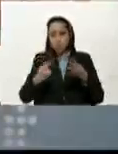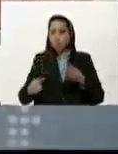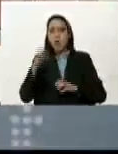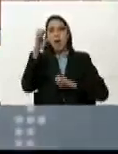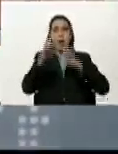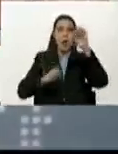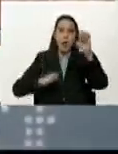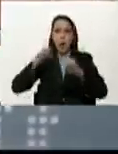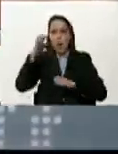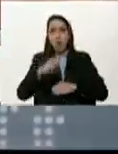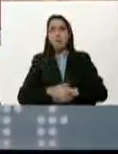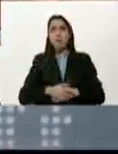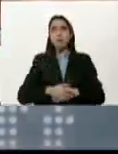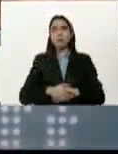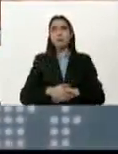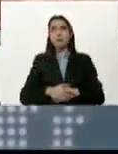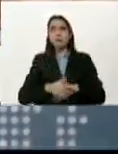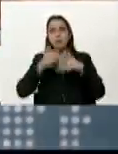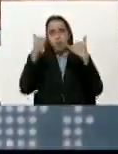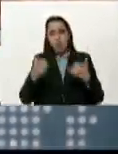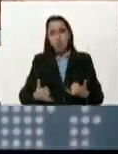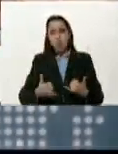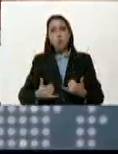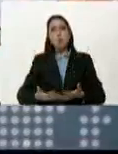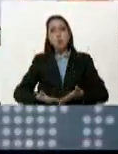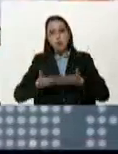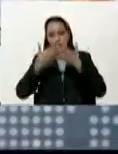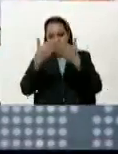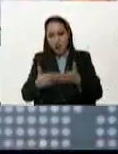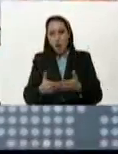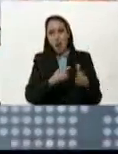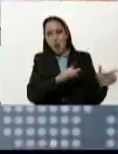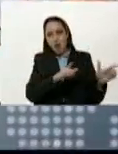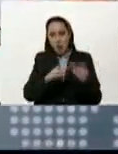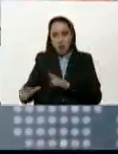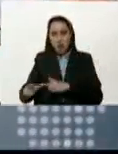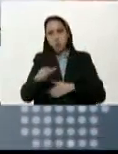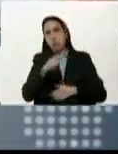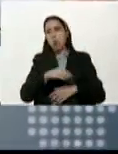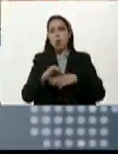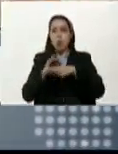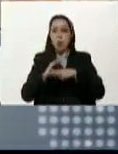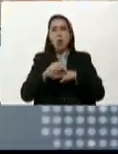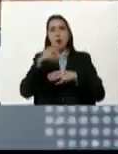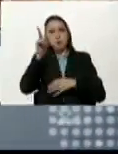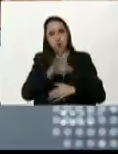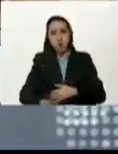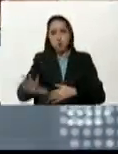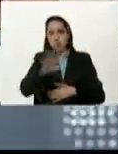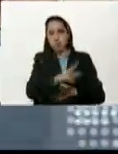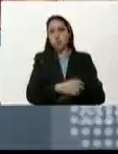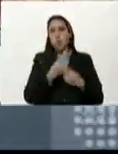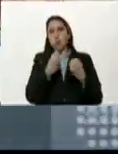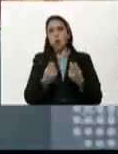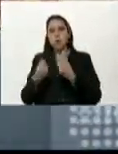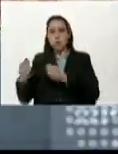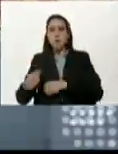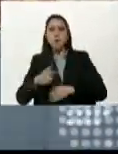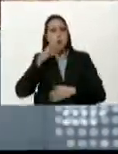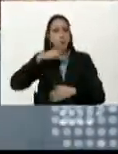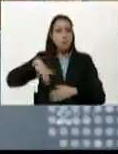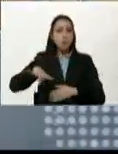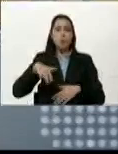toda esta zona y desde aquí enviar ya el ganado beneficiado a cualquier parte de venezuela muchísimas gracias presidente aquí este pueblo está